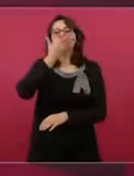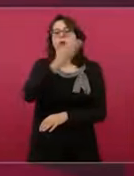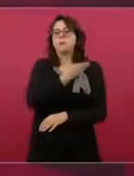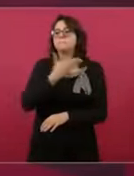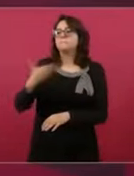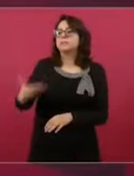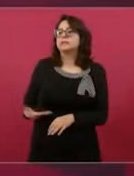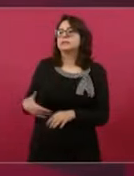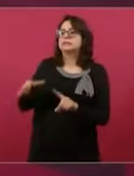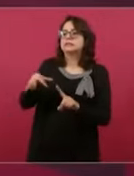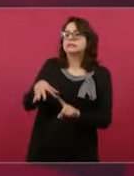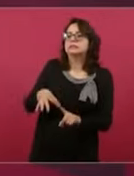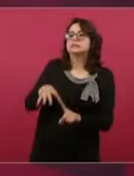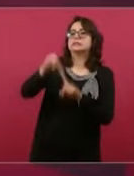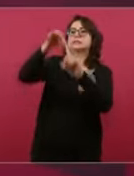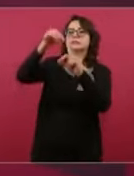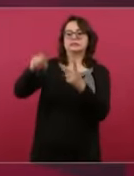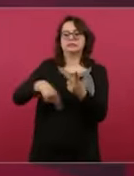el destape,